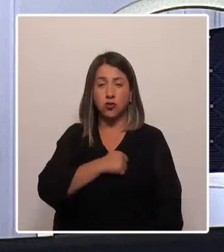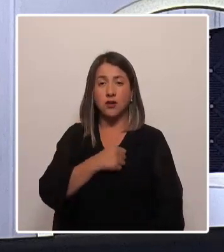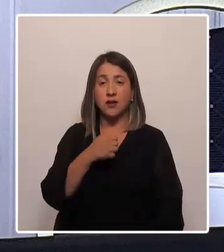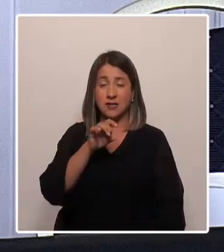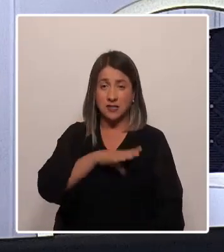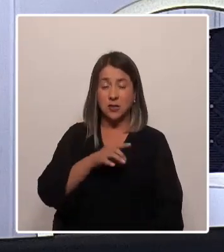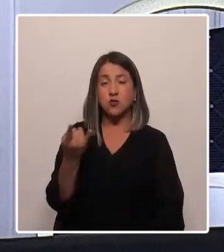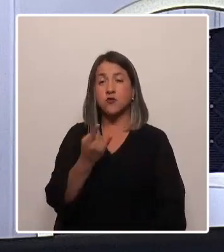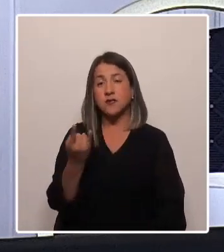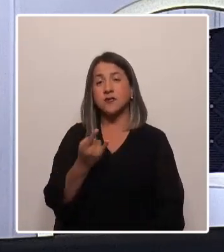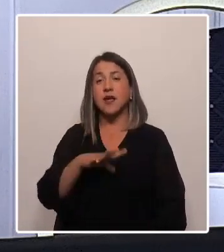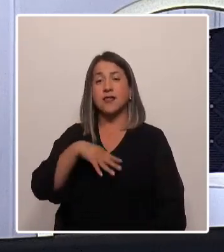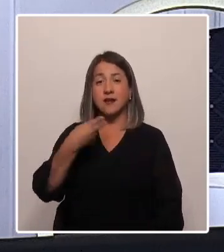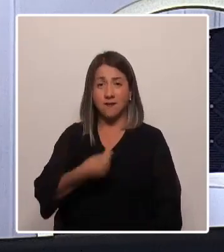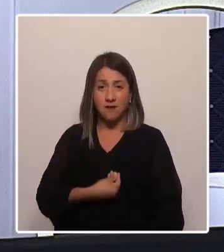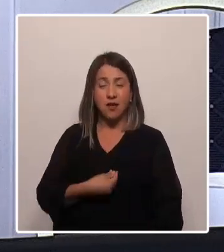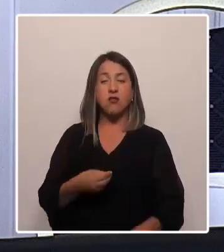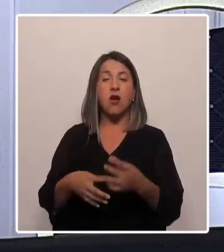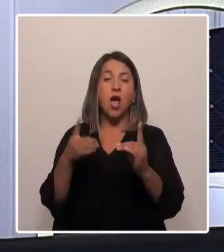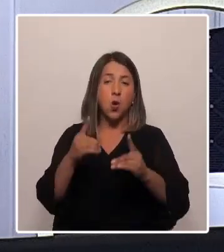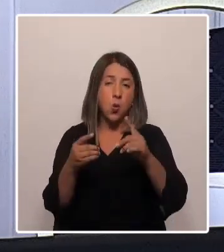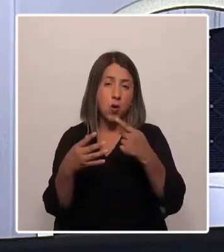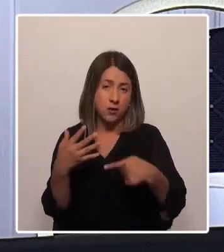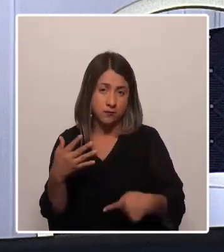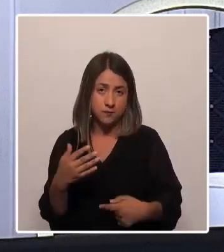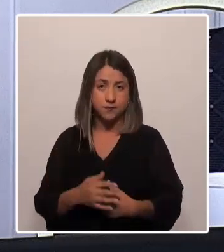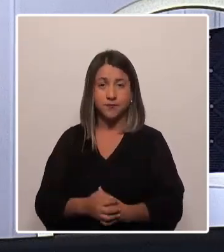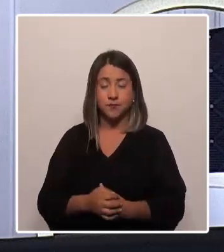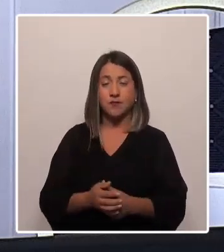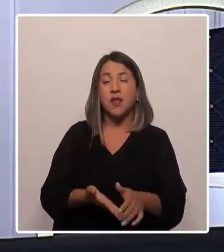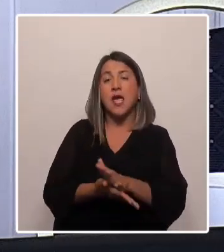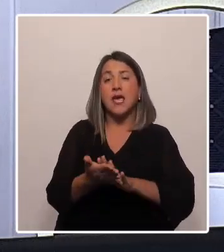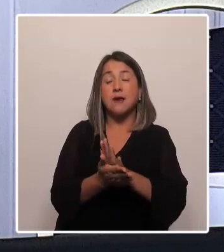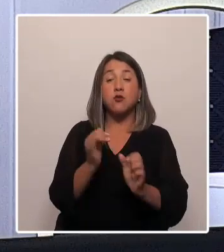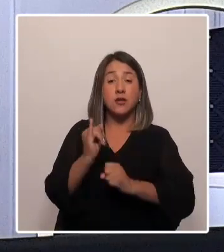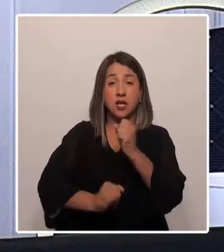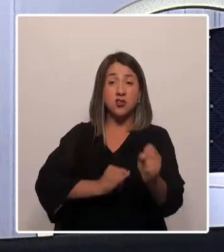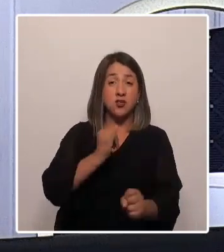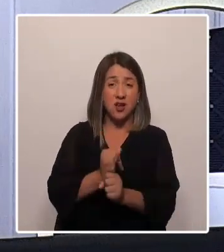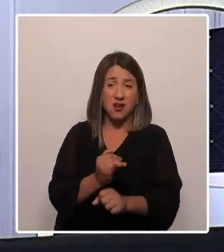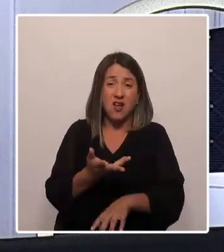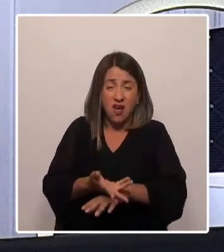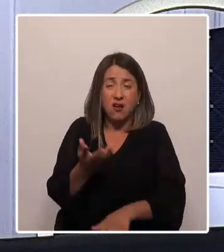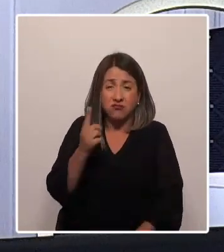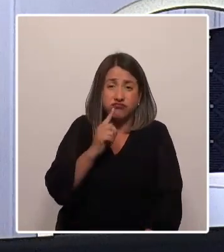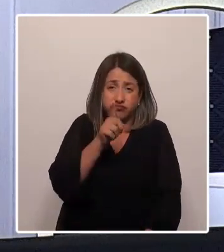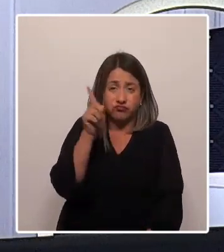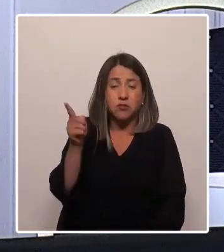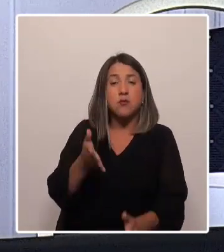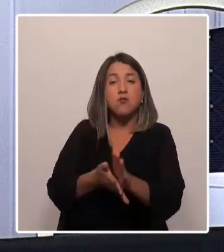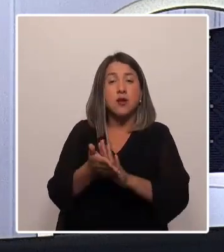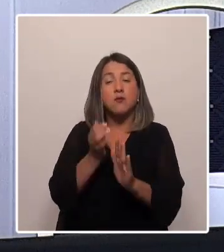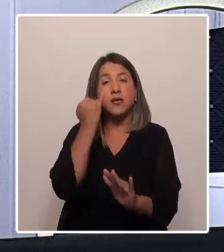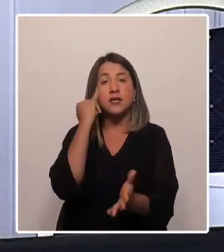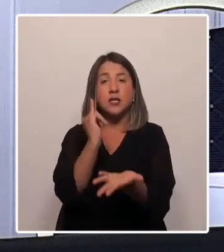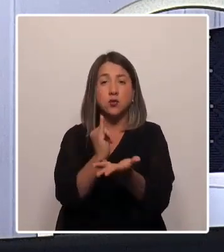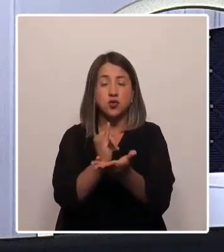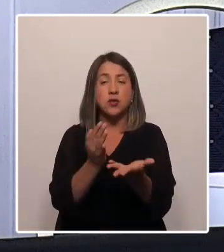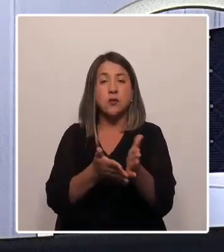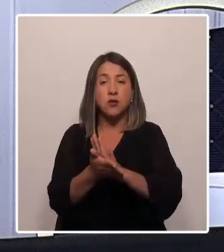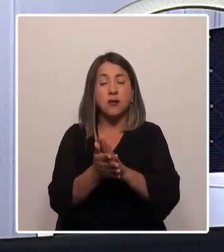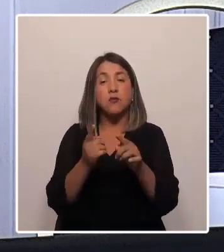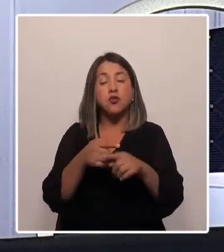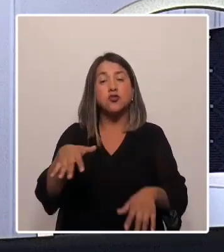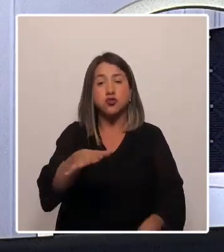Andrés Bello, por nombrar solo algunas. Ejemplos internacionales no faltan tampoco, como lo muestran las instituciones tales como la Sociedad Max Planck